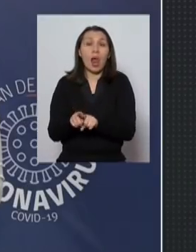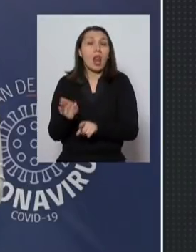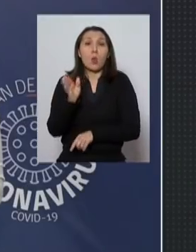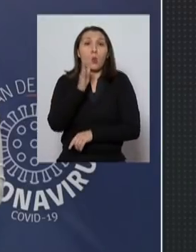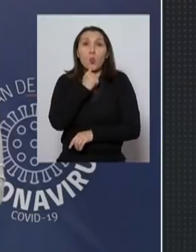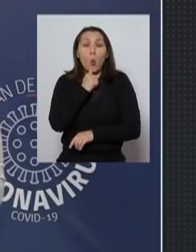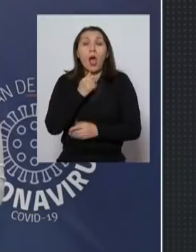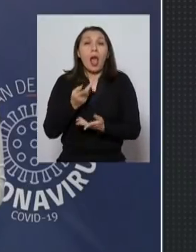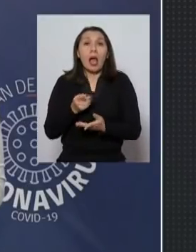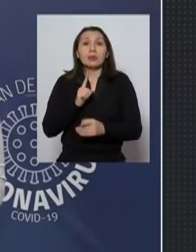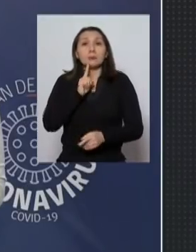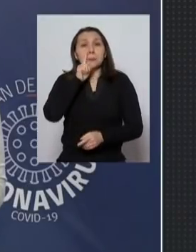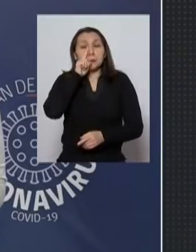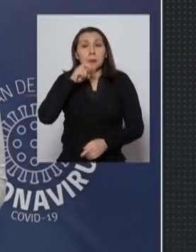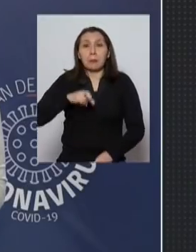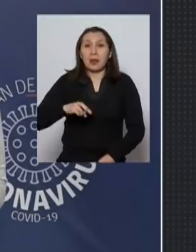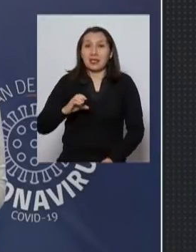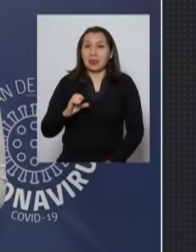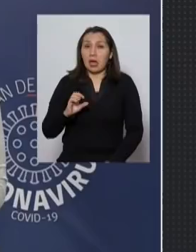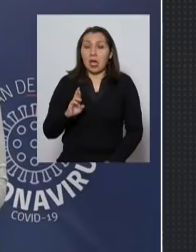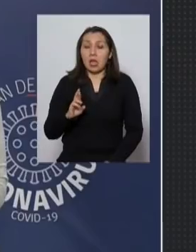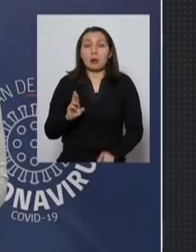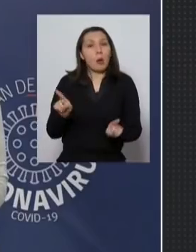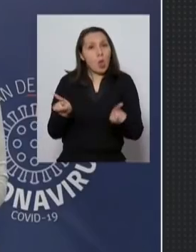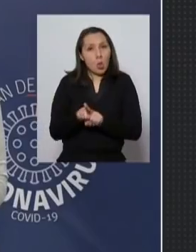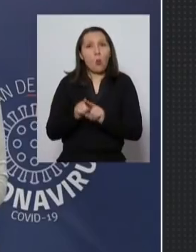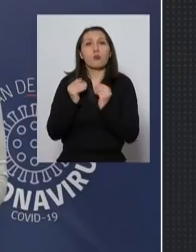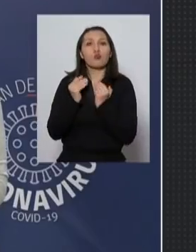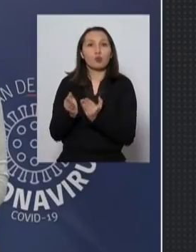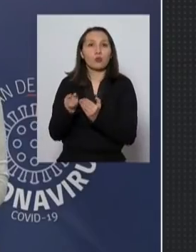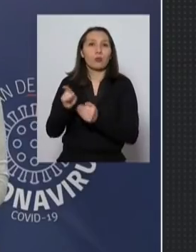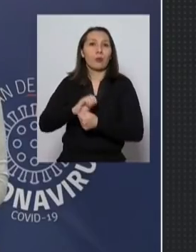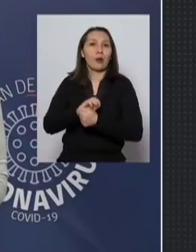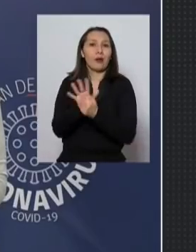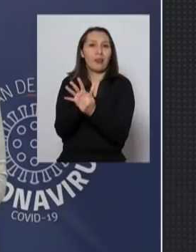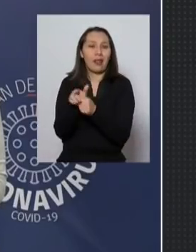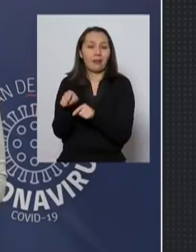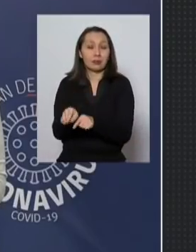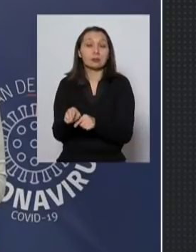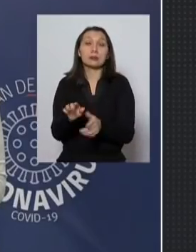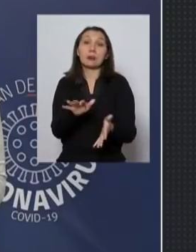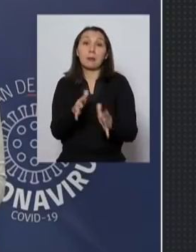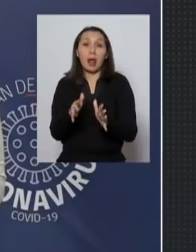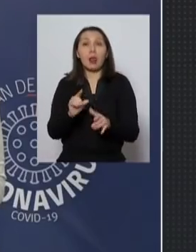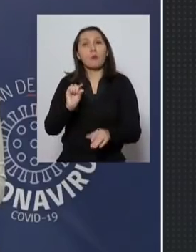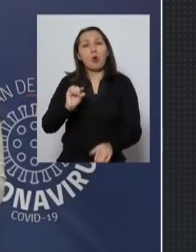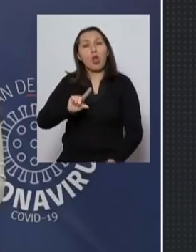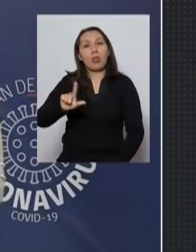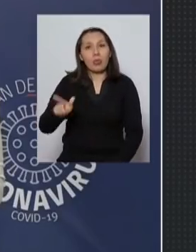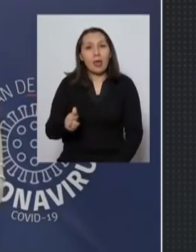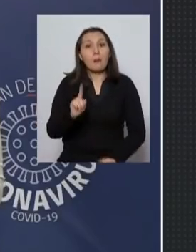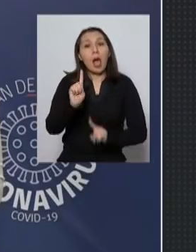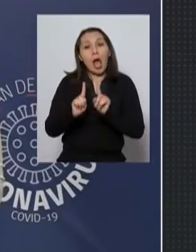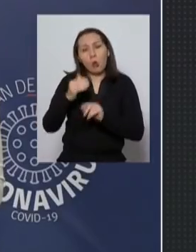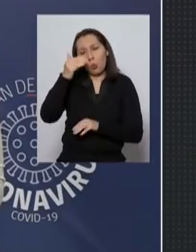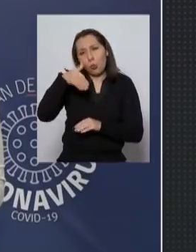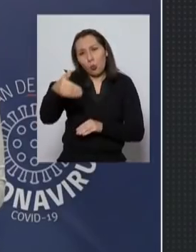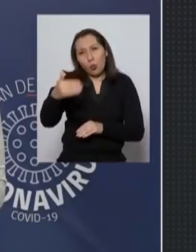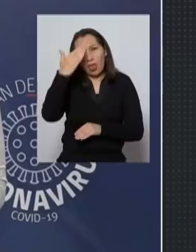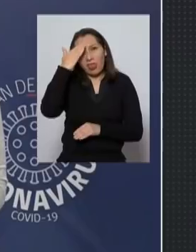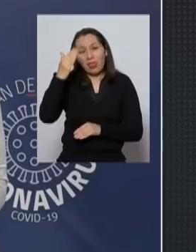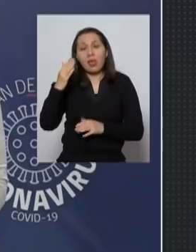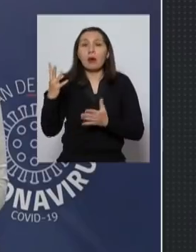tengan PCR, y me parece que vamos a demorar algunos días